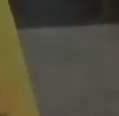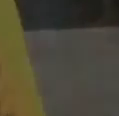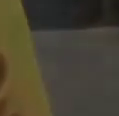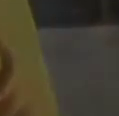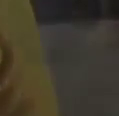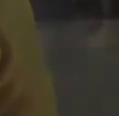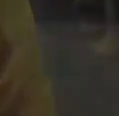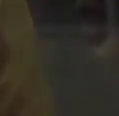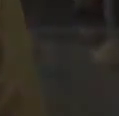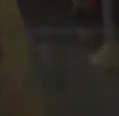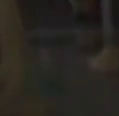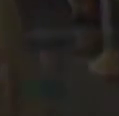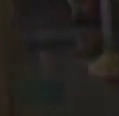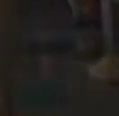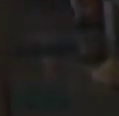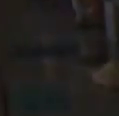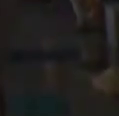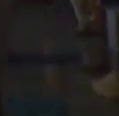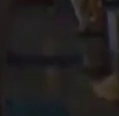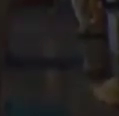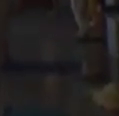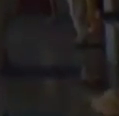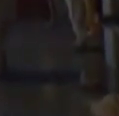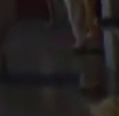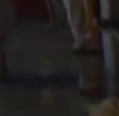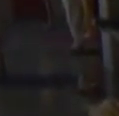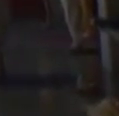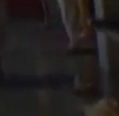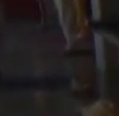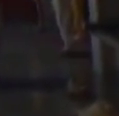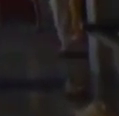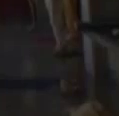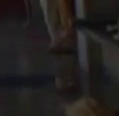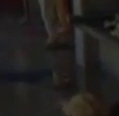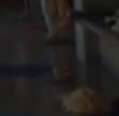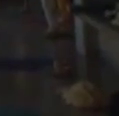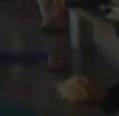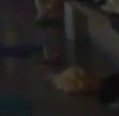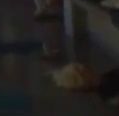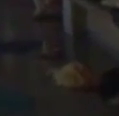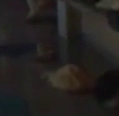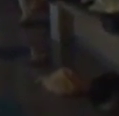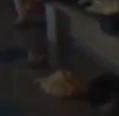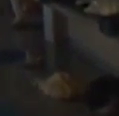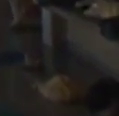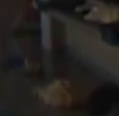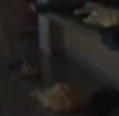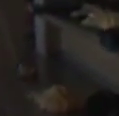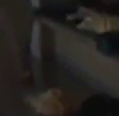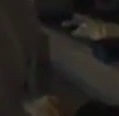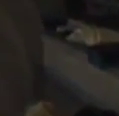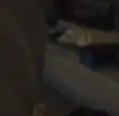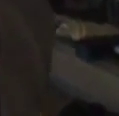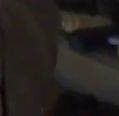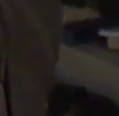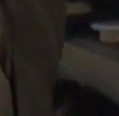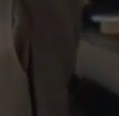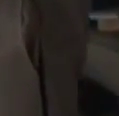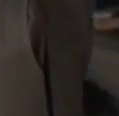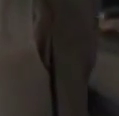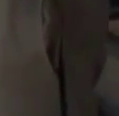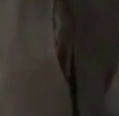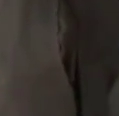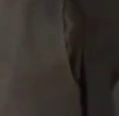una etapa muy difícil, de muchísima violencia, y Morelos es uno de los estados más afectados. Hay